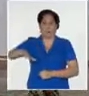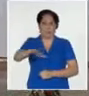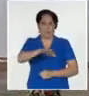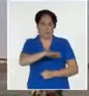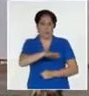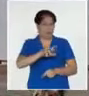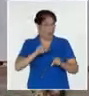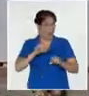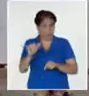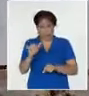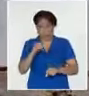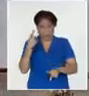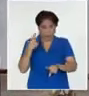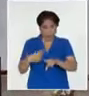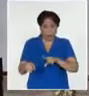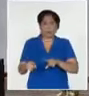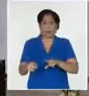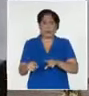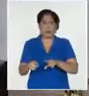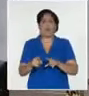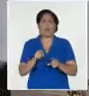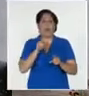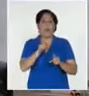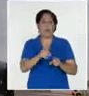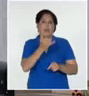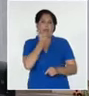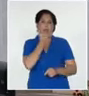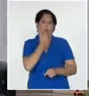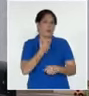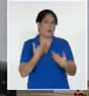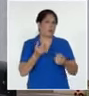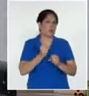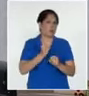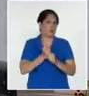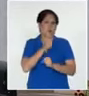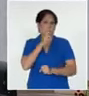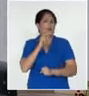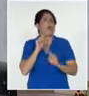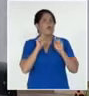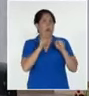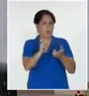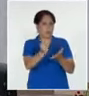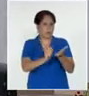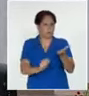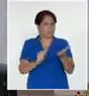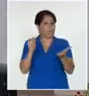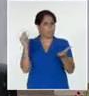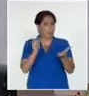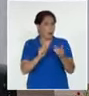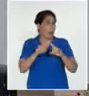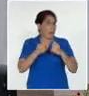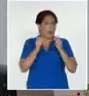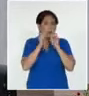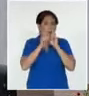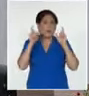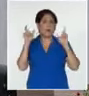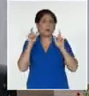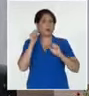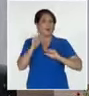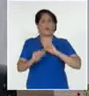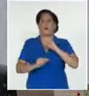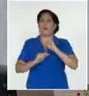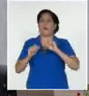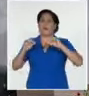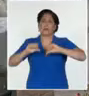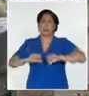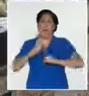también han quedado expuestas las principales deficiencias en el trabajo de la organización, en particular por su impacto a largo plazo en la